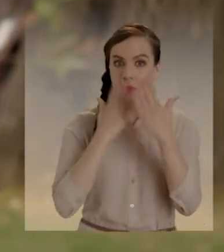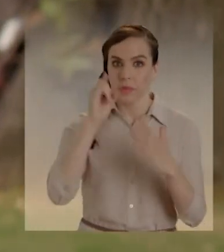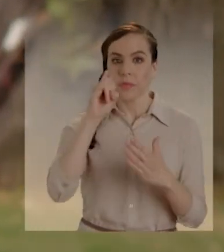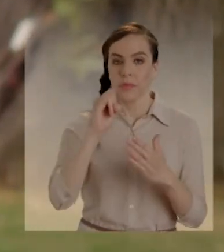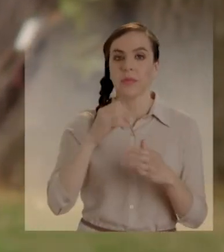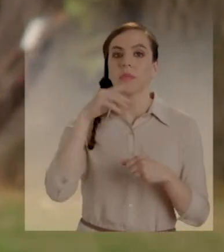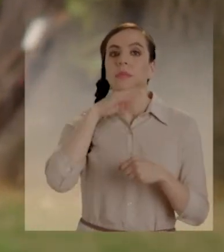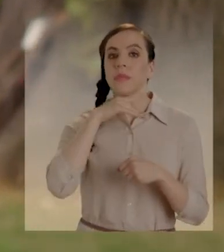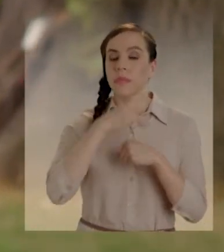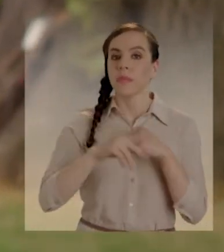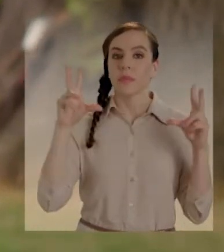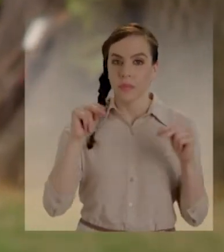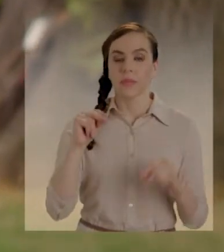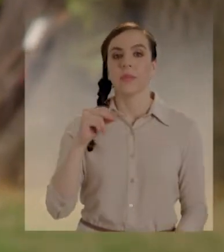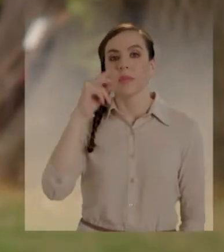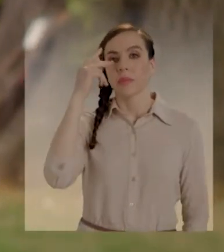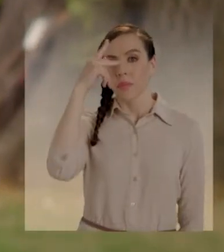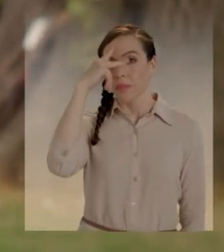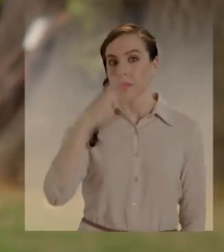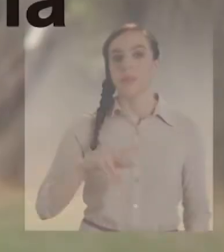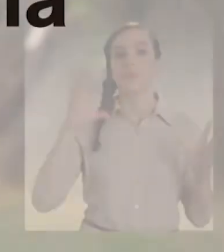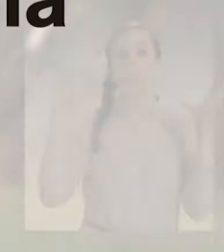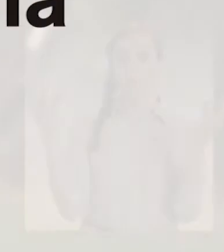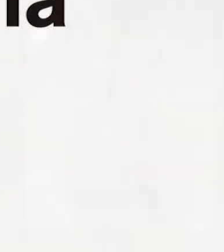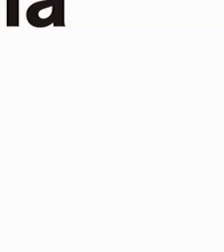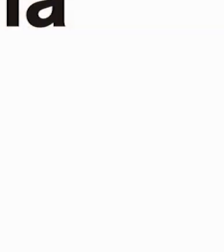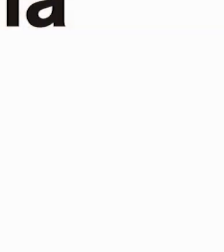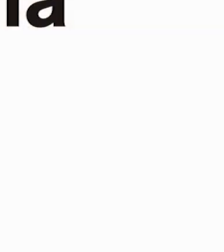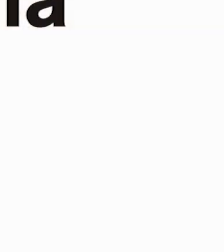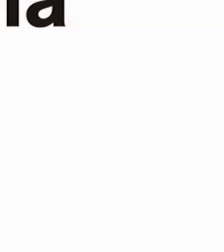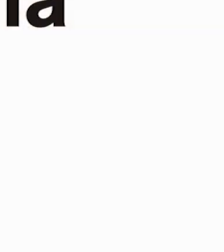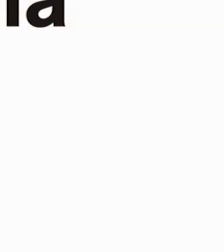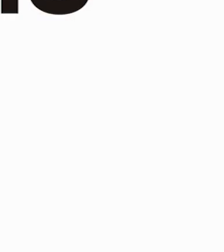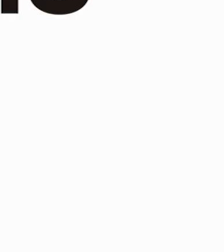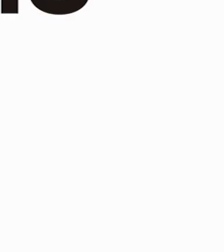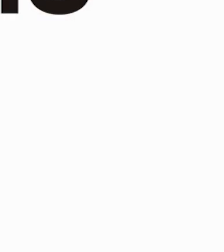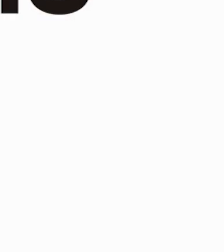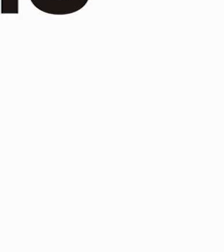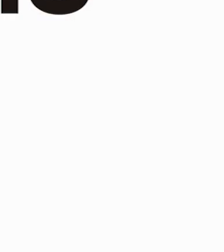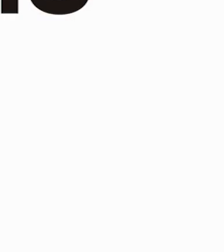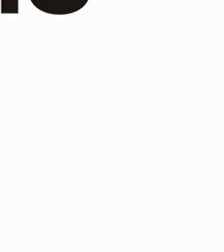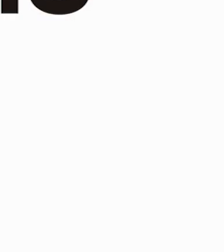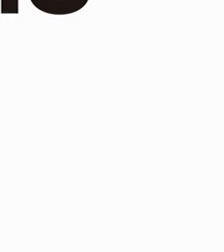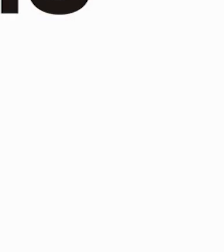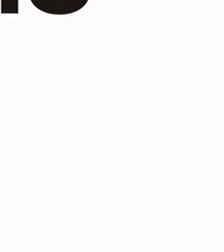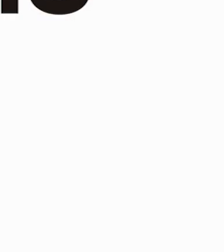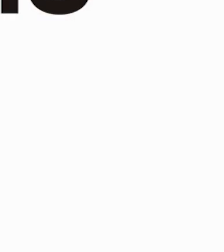frase. Becarios sí, sicarios no. Juntos haremos historia. Andrés Manuel, presidente.